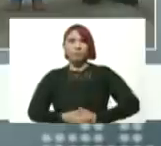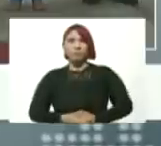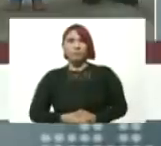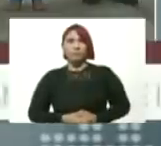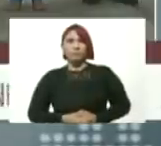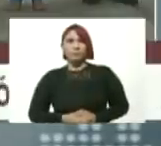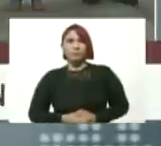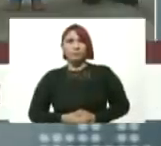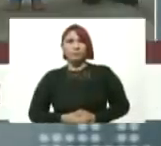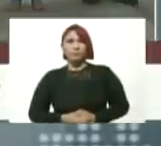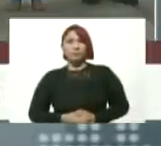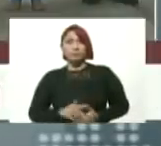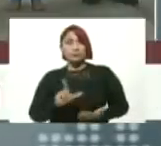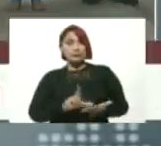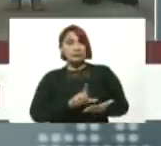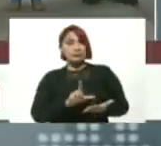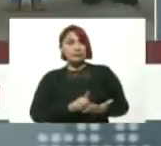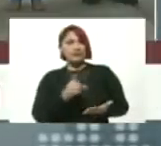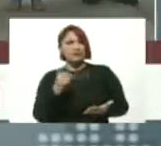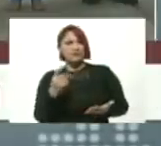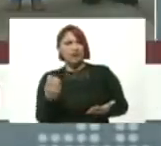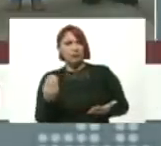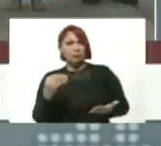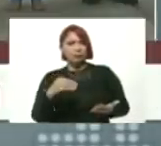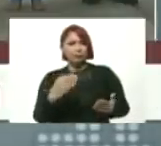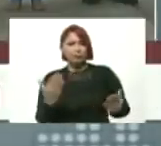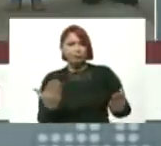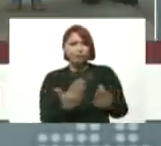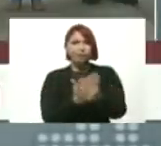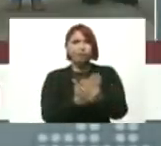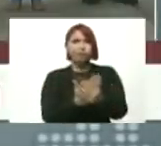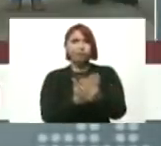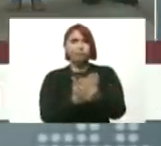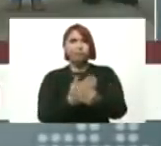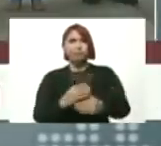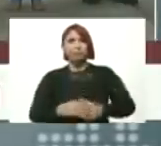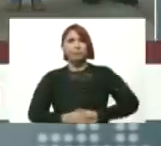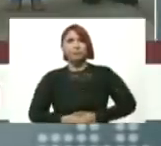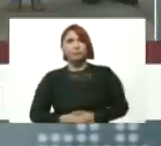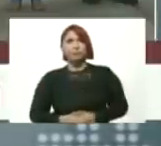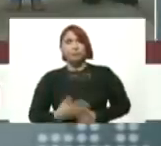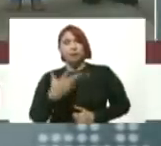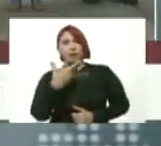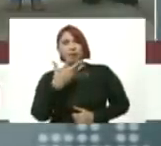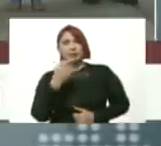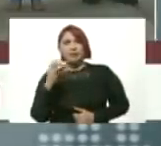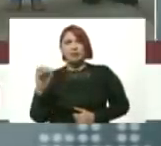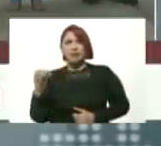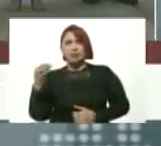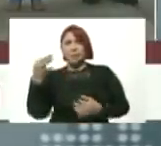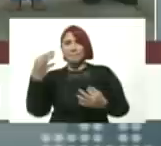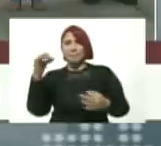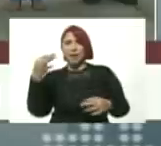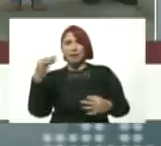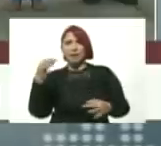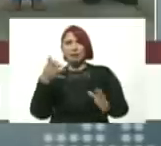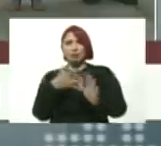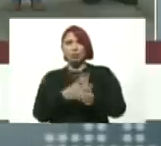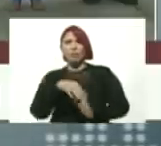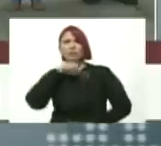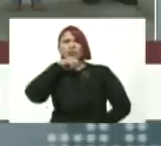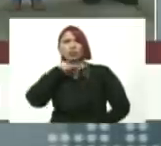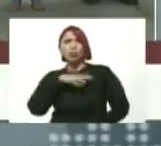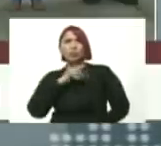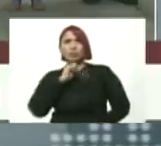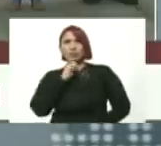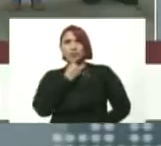este libro le hace falta un anexo de unas 300 páginas de la historia secreta